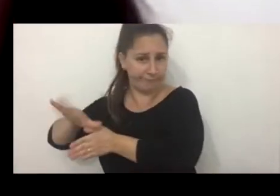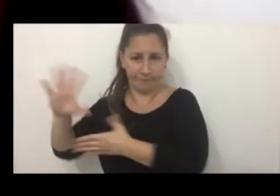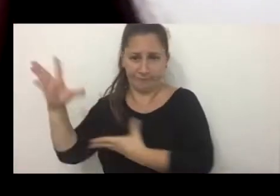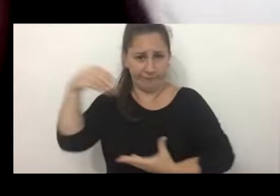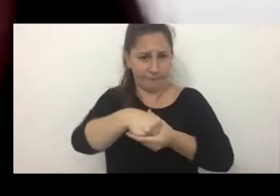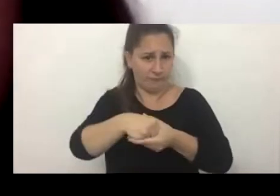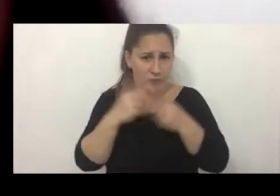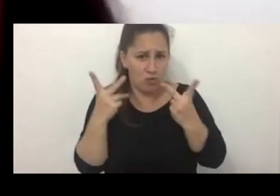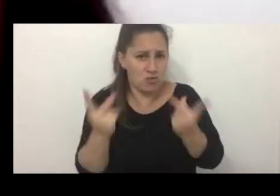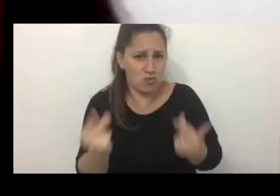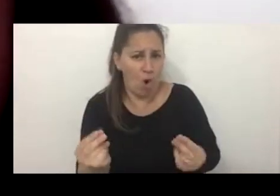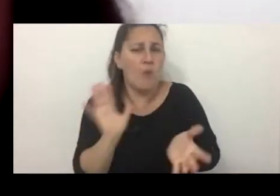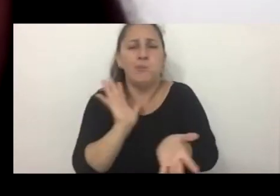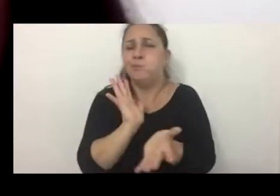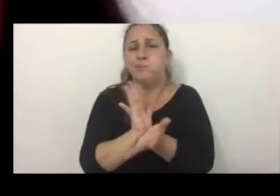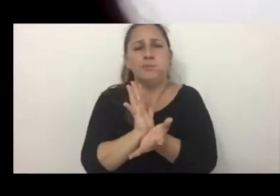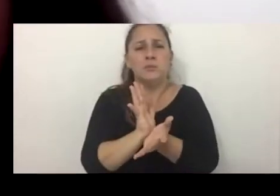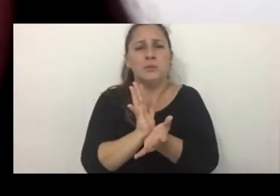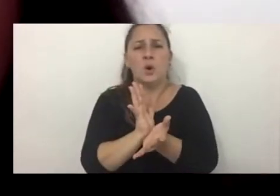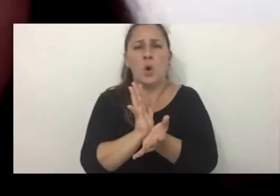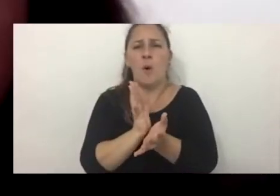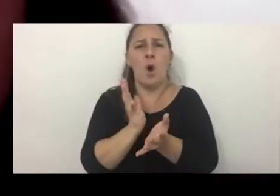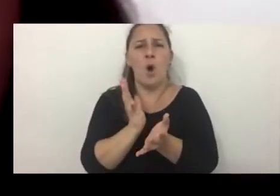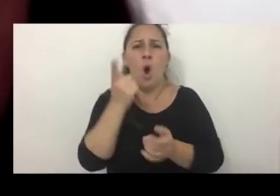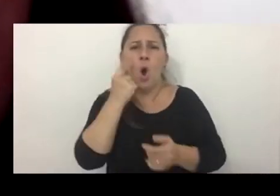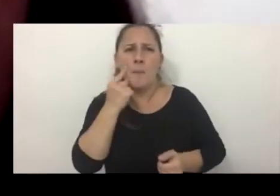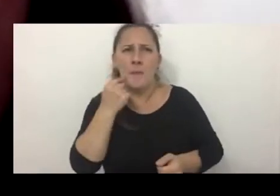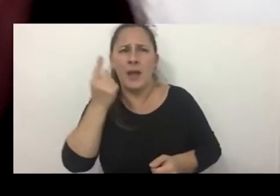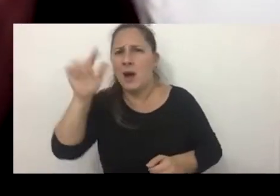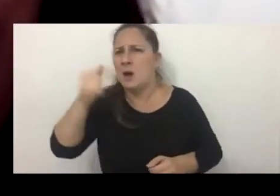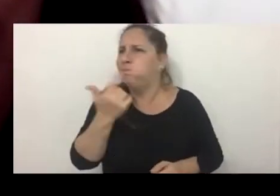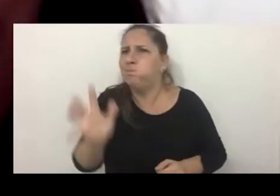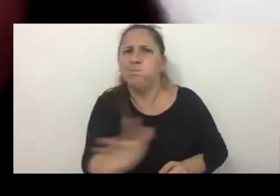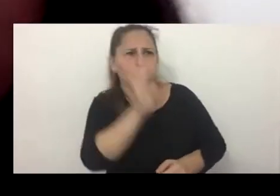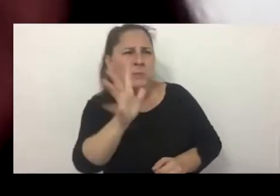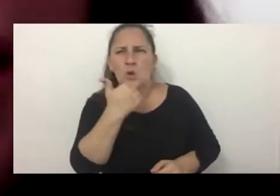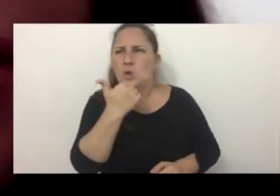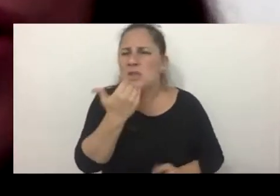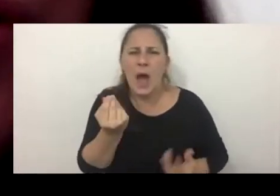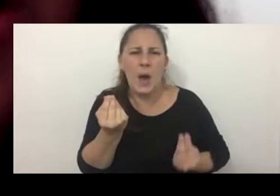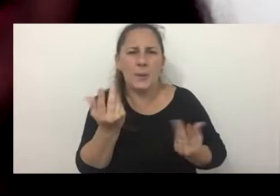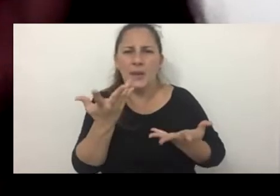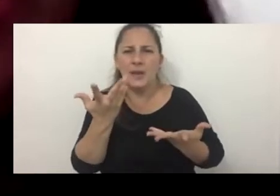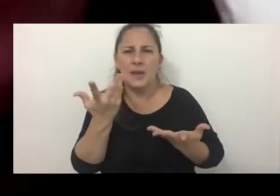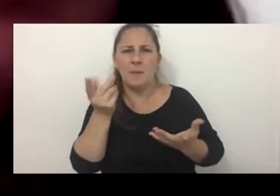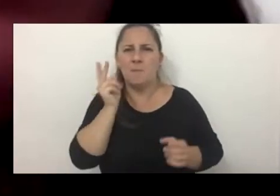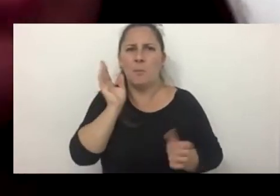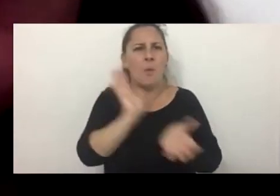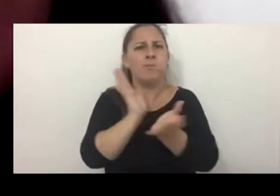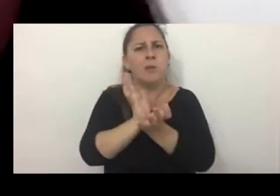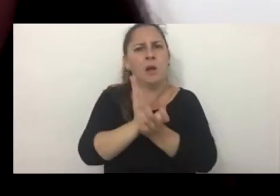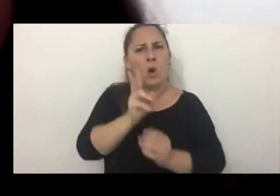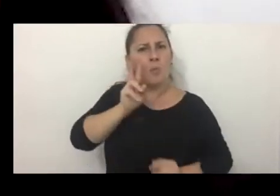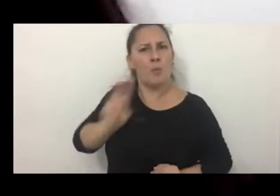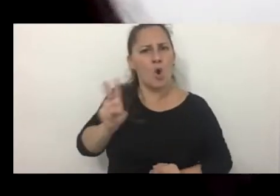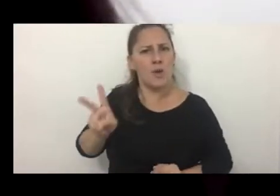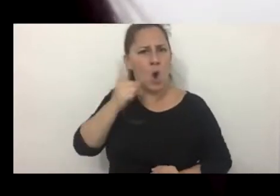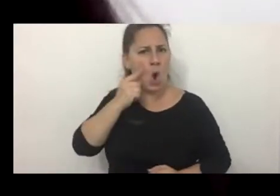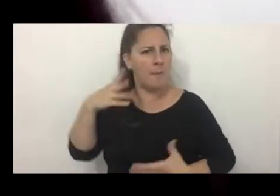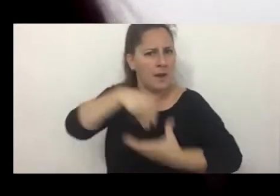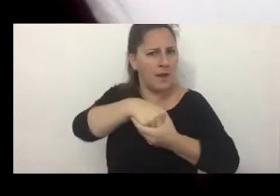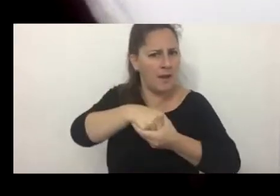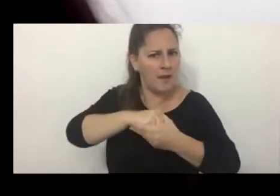fueran aprendiendo esta profesión, ¿no? Que se dice que es una de las más antiguas. Y así fue durante muchísimo